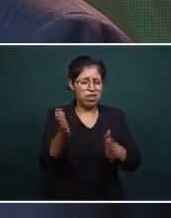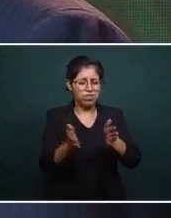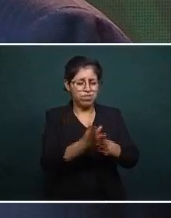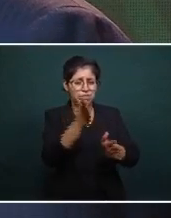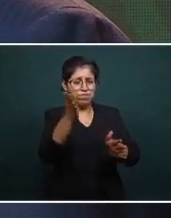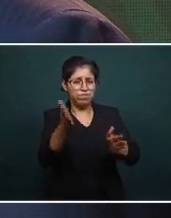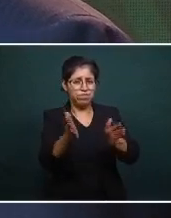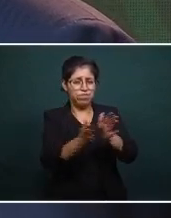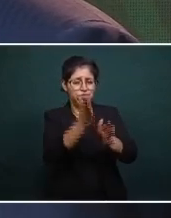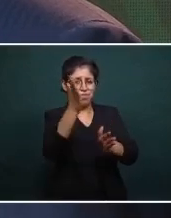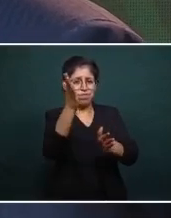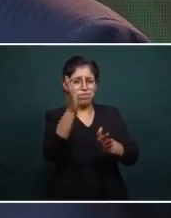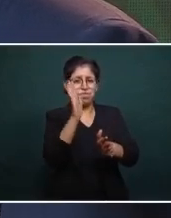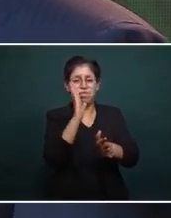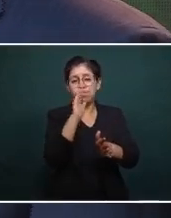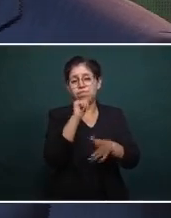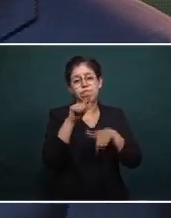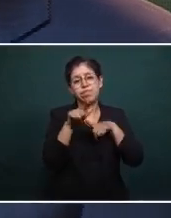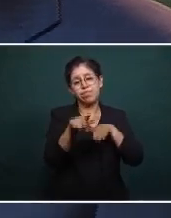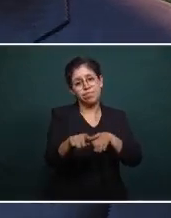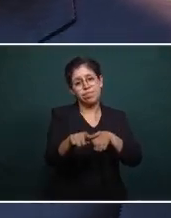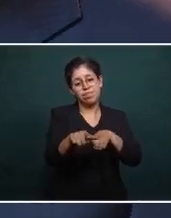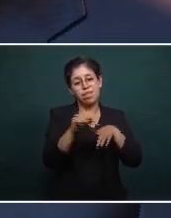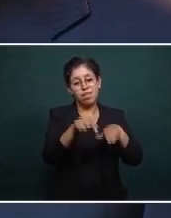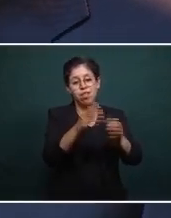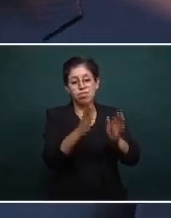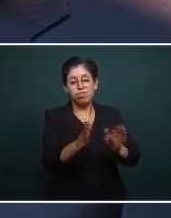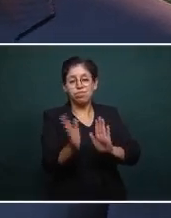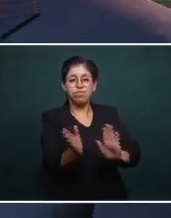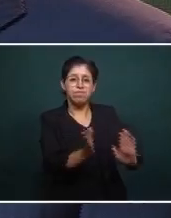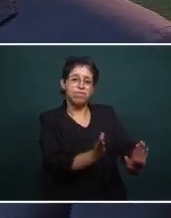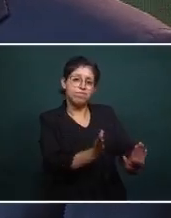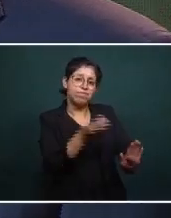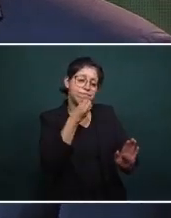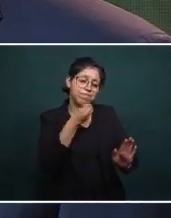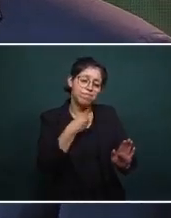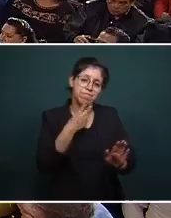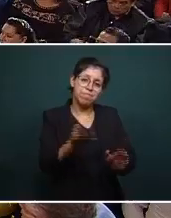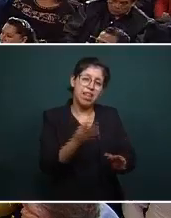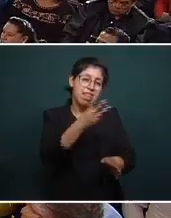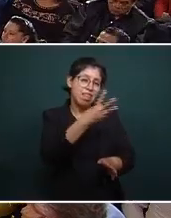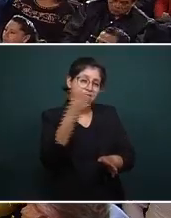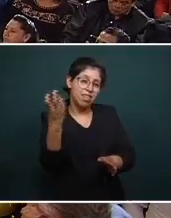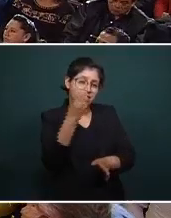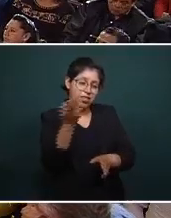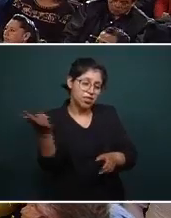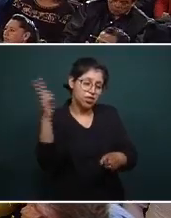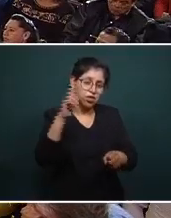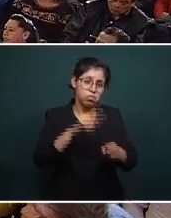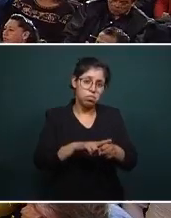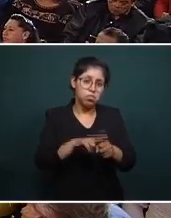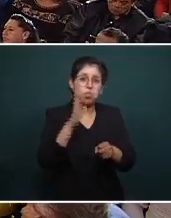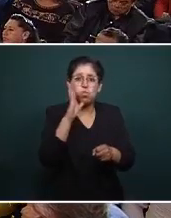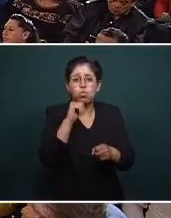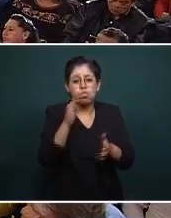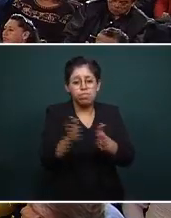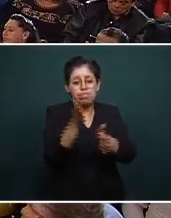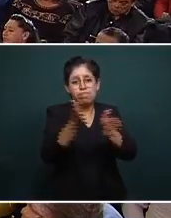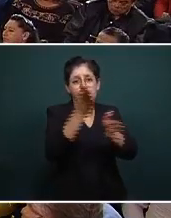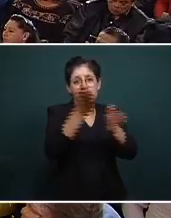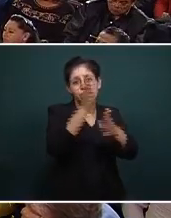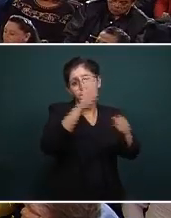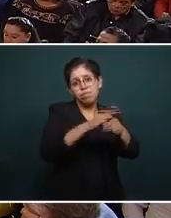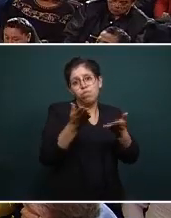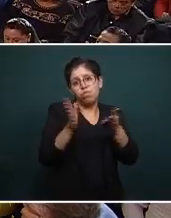además hospitales y centros de salud, más de 300 inconclusos